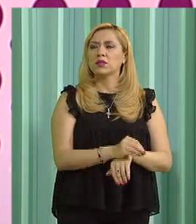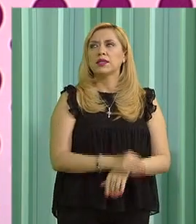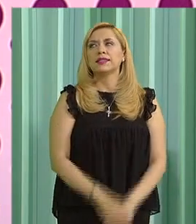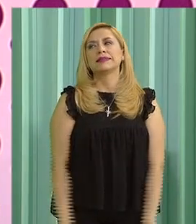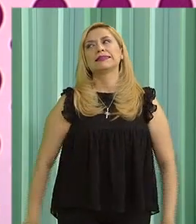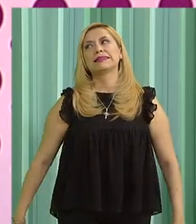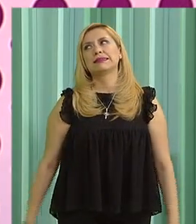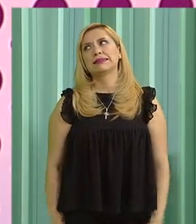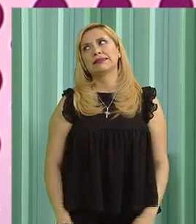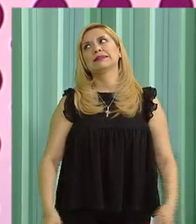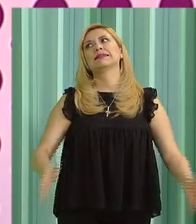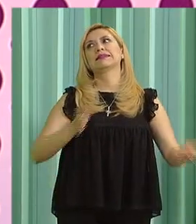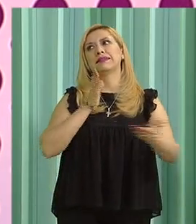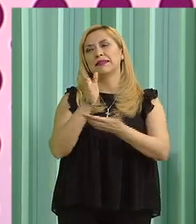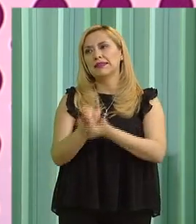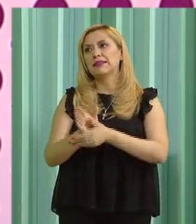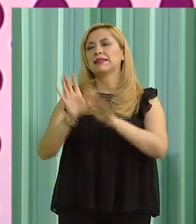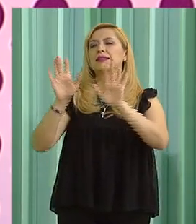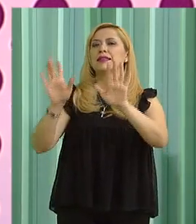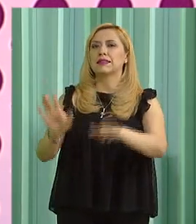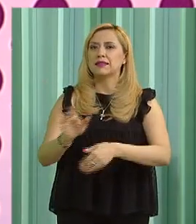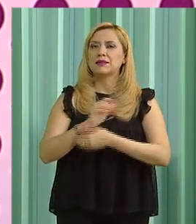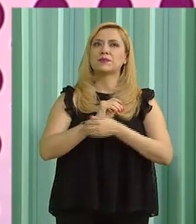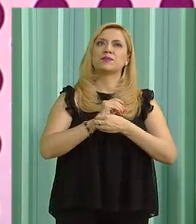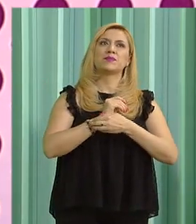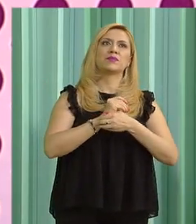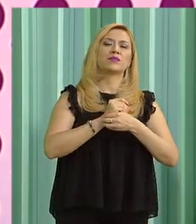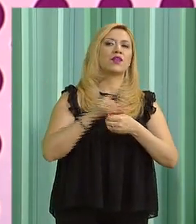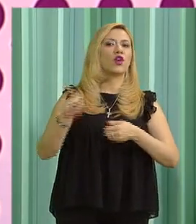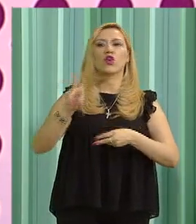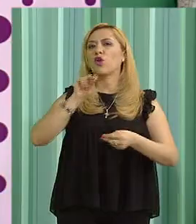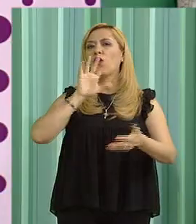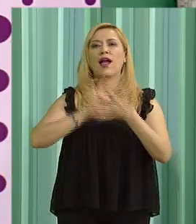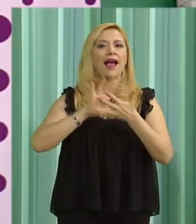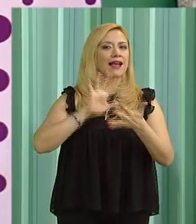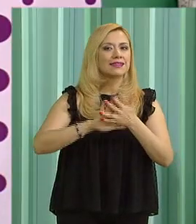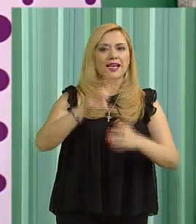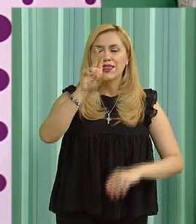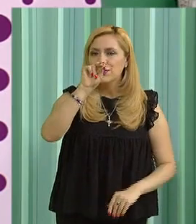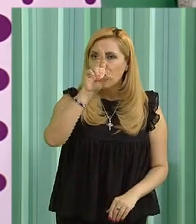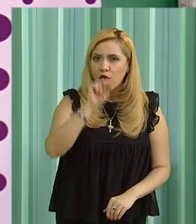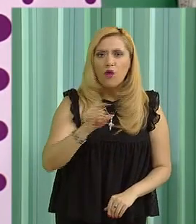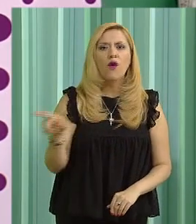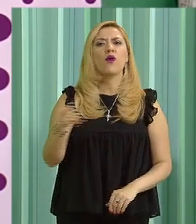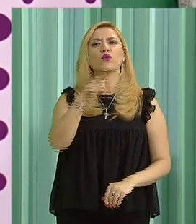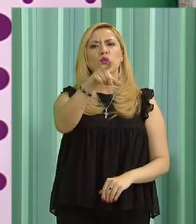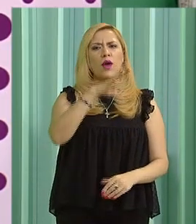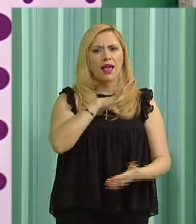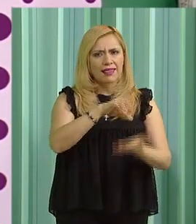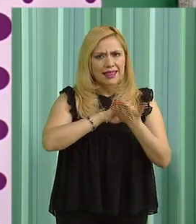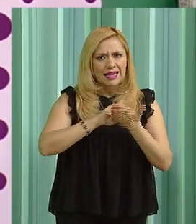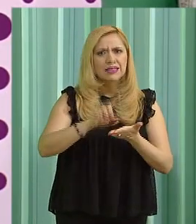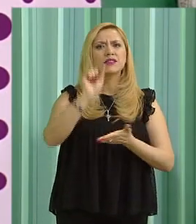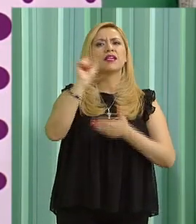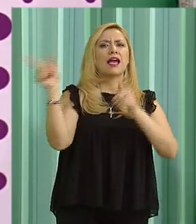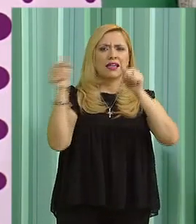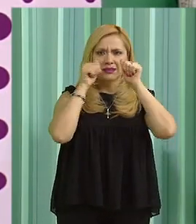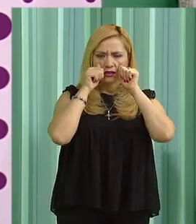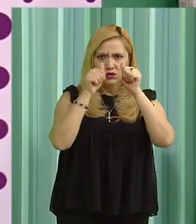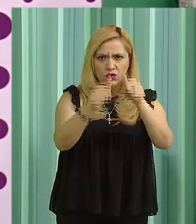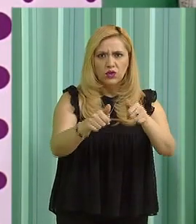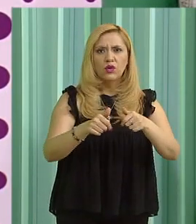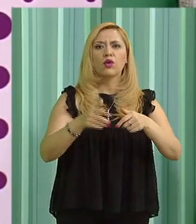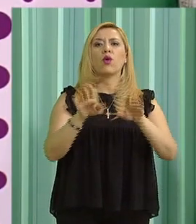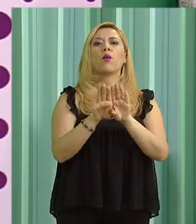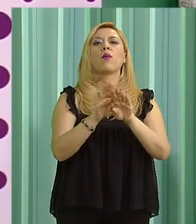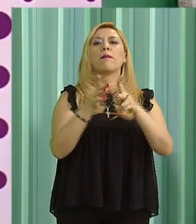información para que ellos sepan que, bueno, una estación migratoria no es un reclusorio, que tienen derechos, que van a ser atendidos, ¿no? Que van a entrar